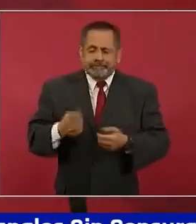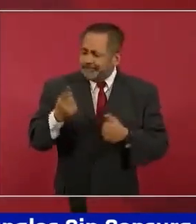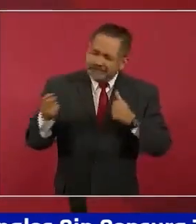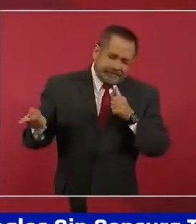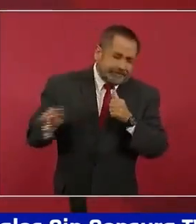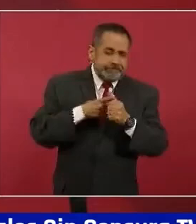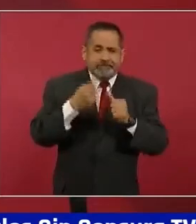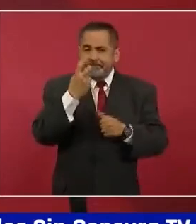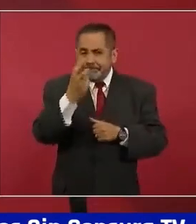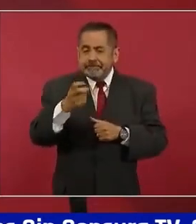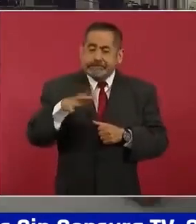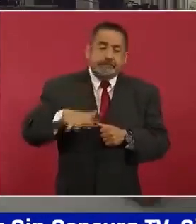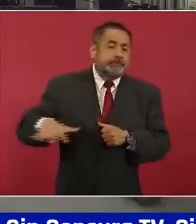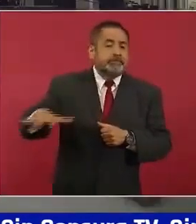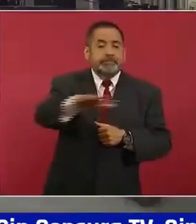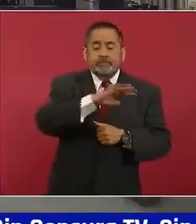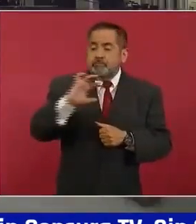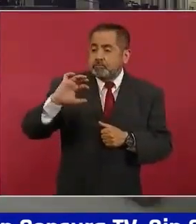porque